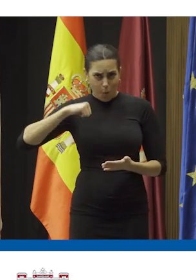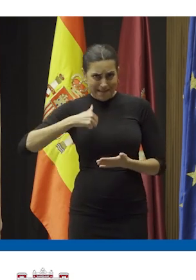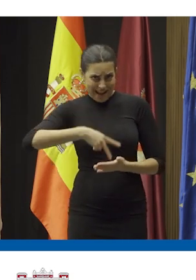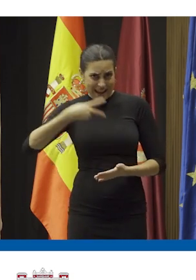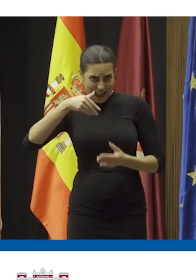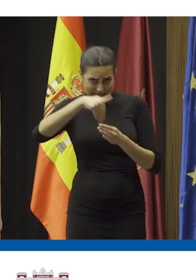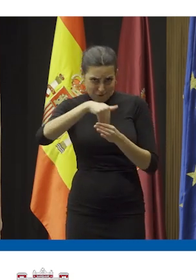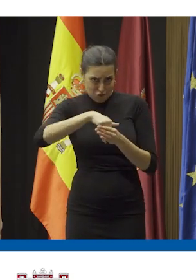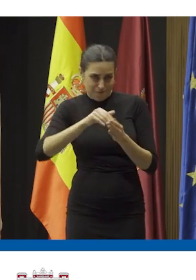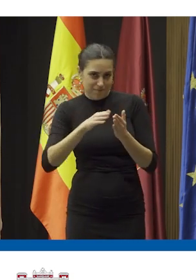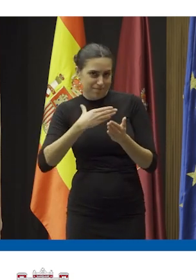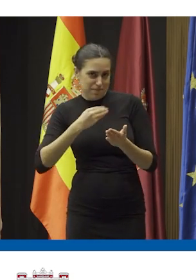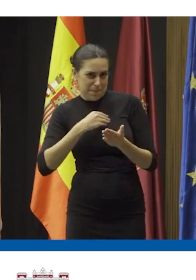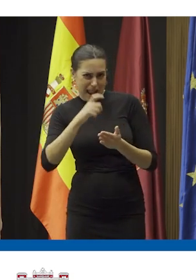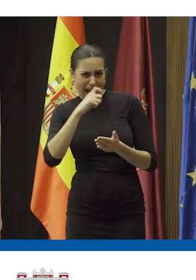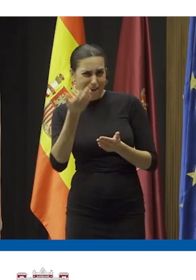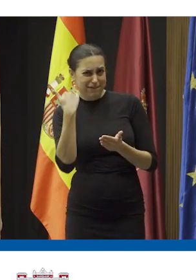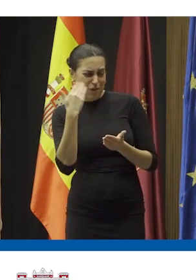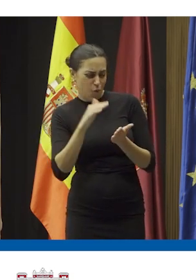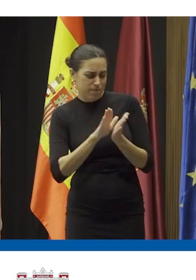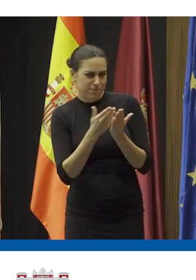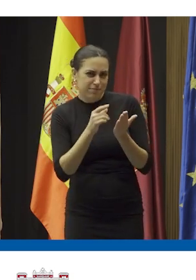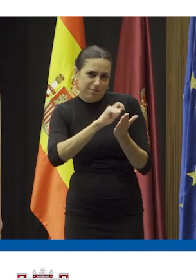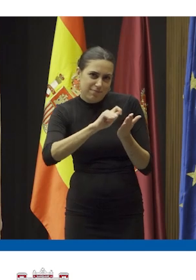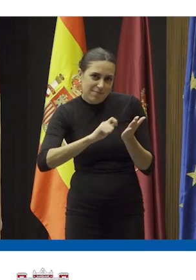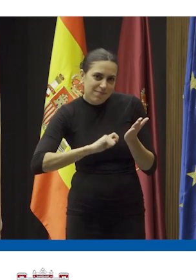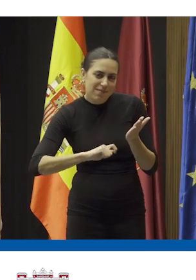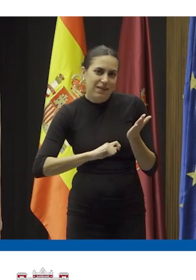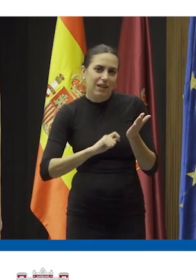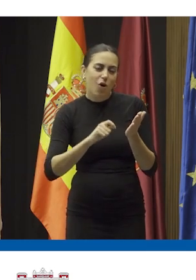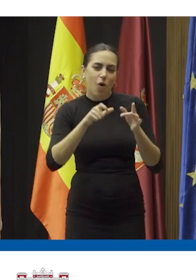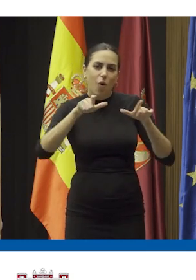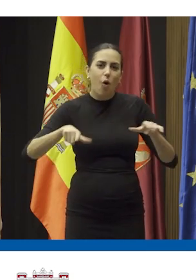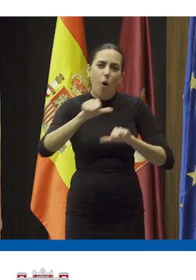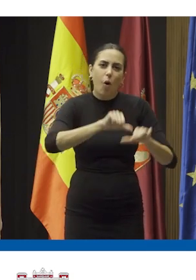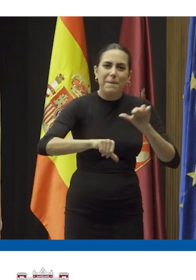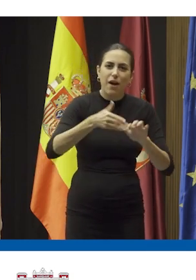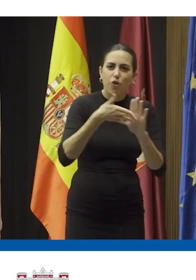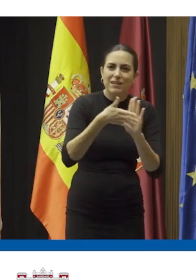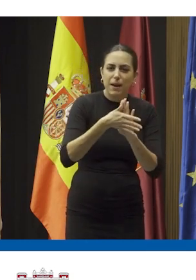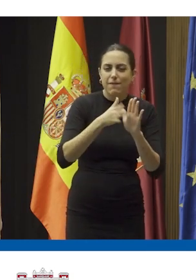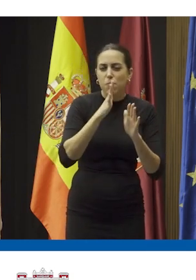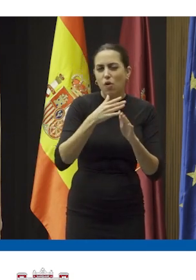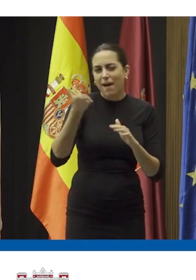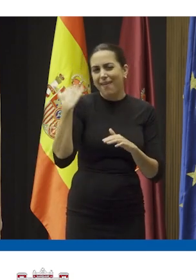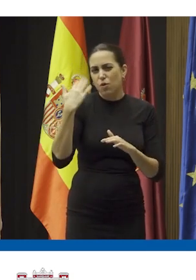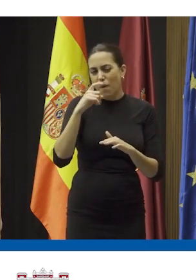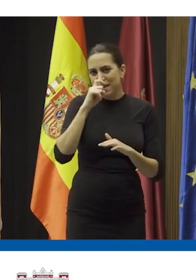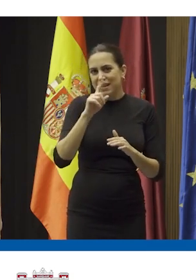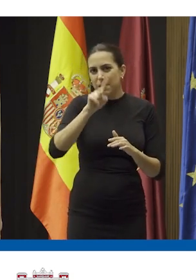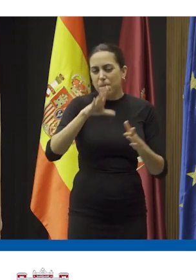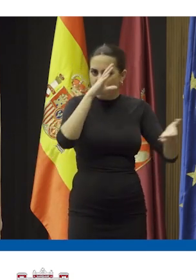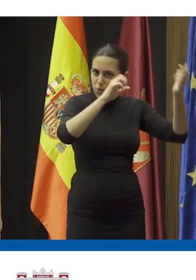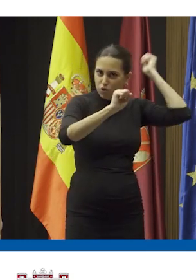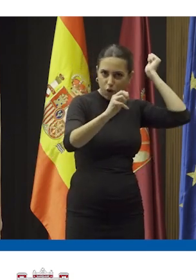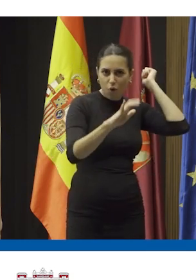papel antiguo, claro, ponía, para describir la operación que se hace en quirófano, siempre se hace un protocolo en quirófano, se escribe lo que se ha hecho,